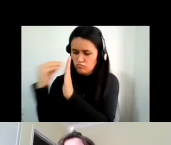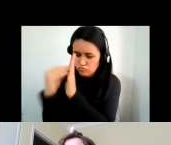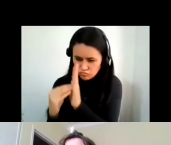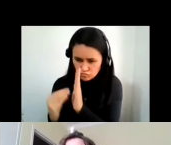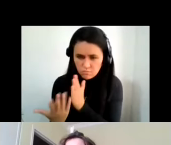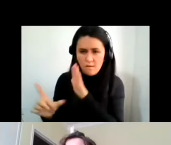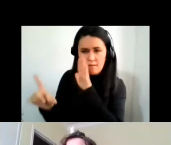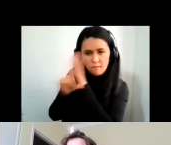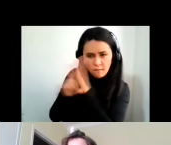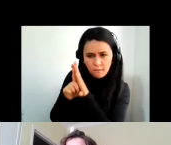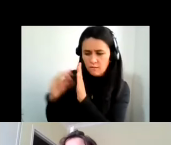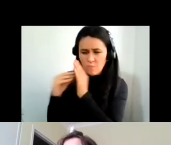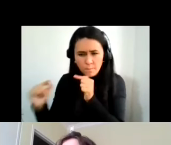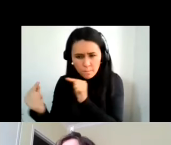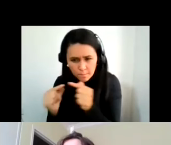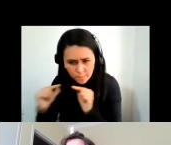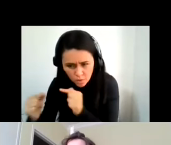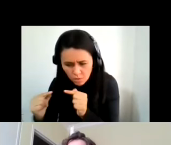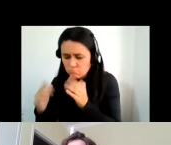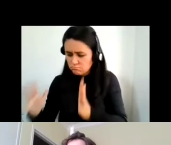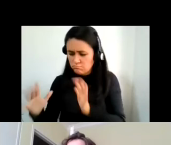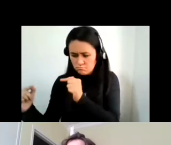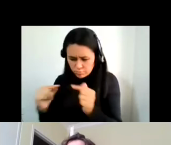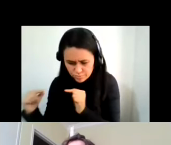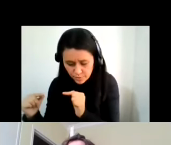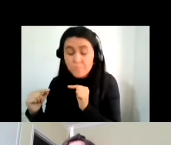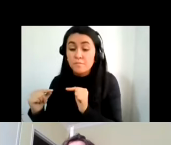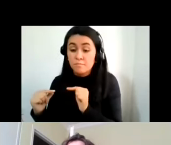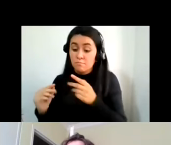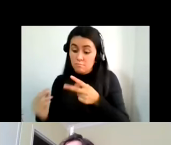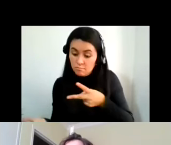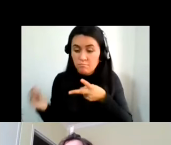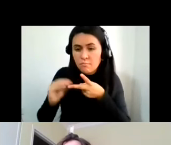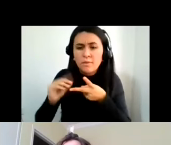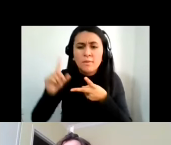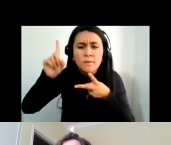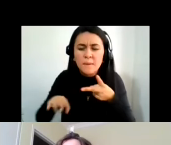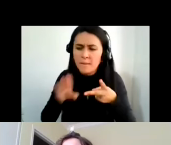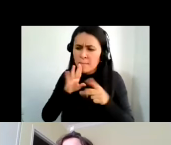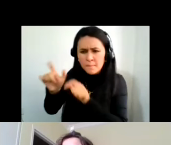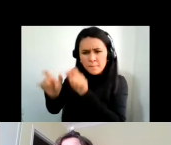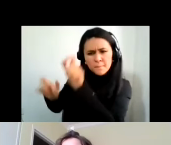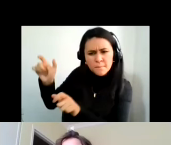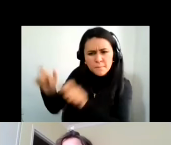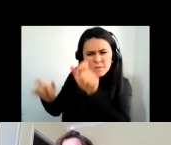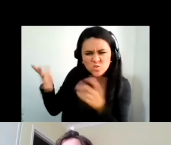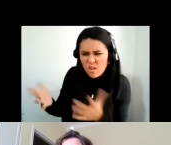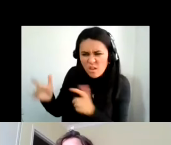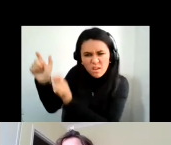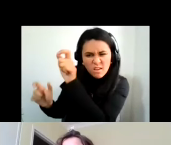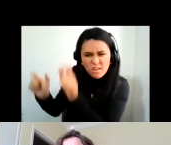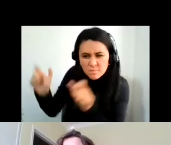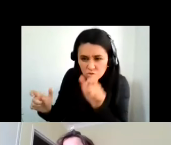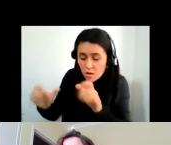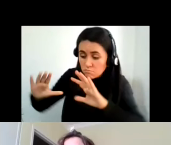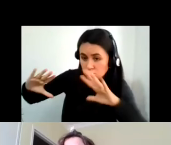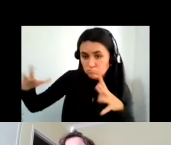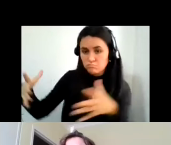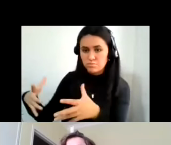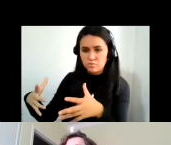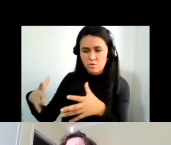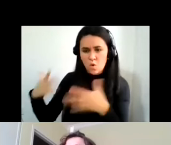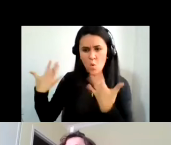políticas. También tenemos que incluir a los protagonistas correspondientes como miembros del sector